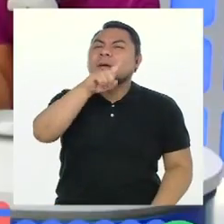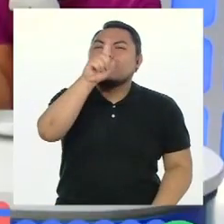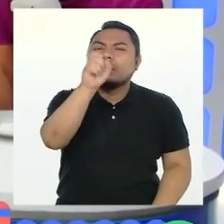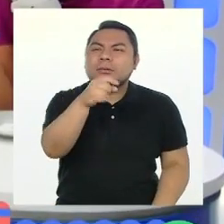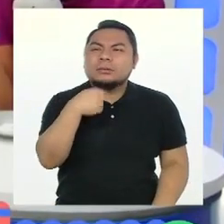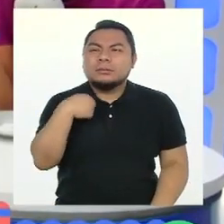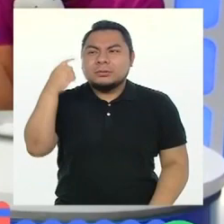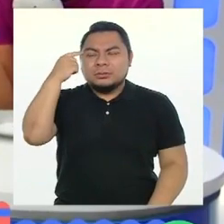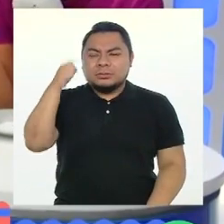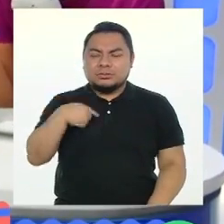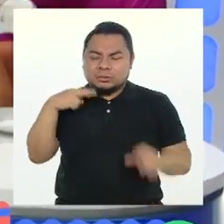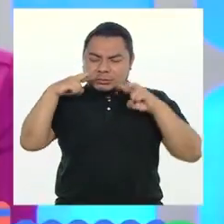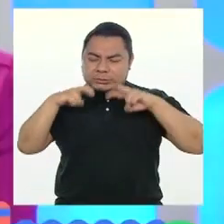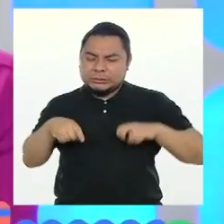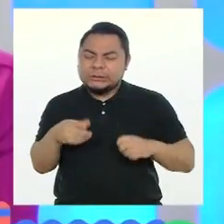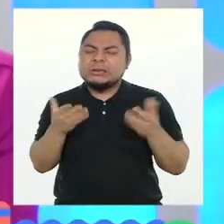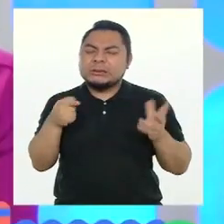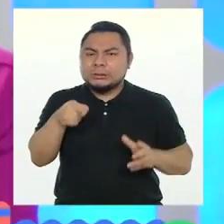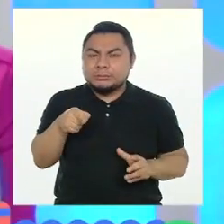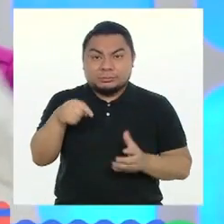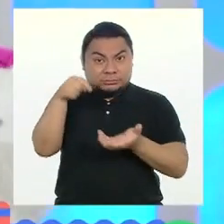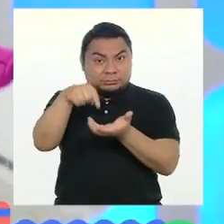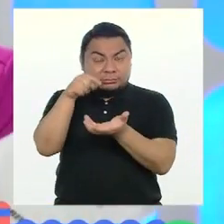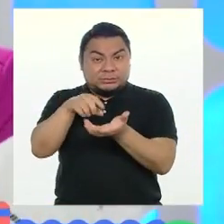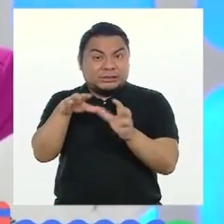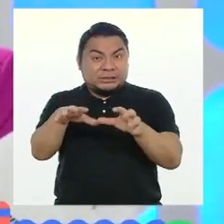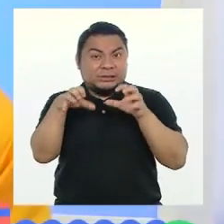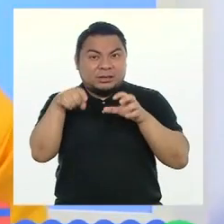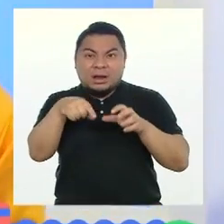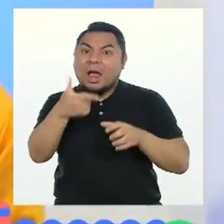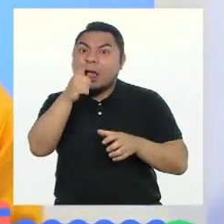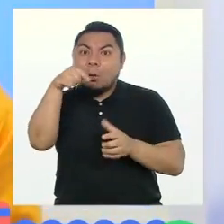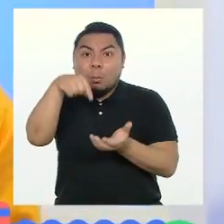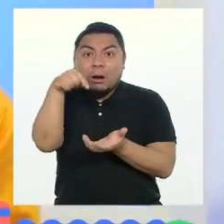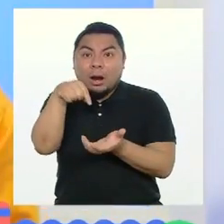como una experimentora es, ¿acaso este hielo está hecho de agua?